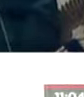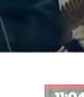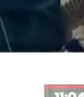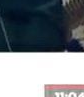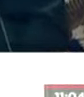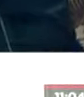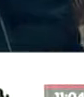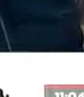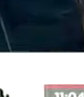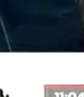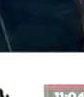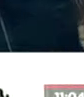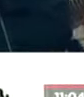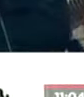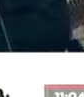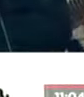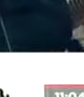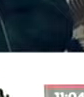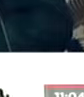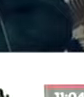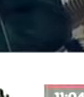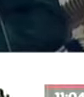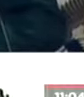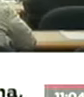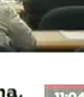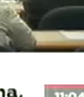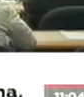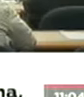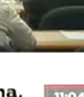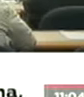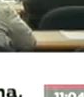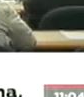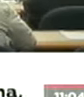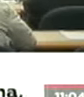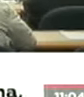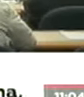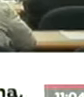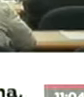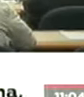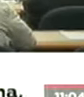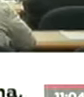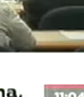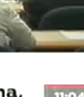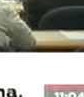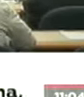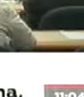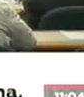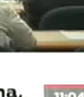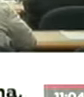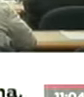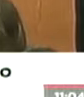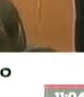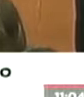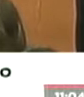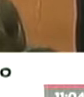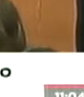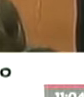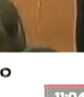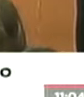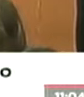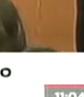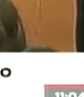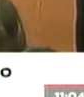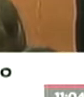Elliot Abrams is coming aboard to lead our efforts on Venezuela. I left this building 30 years ago this week, so